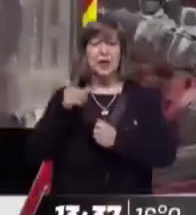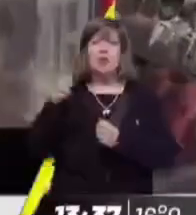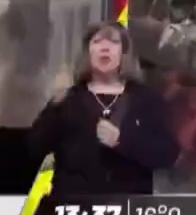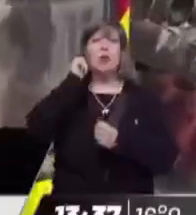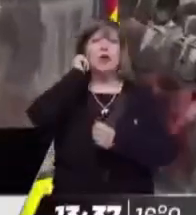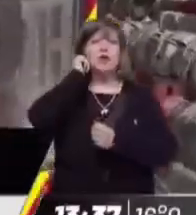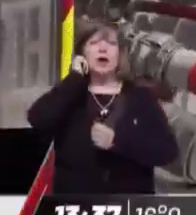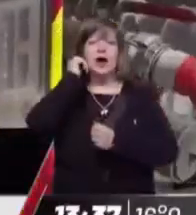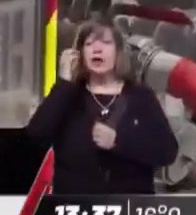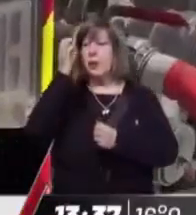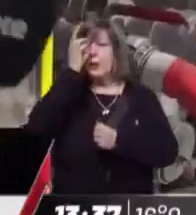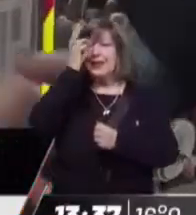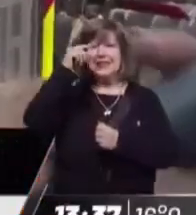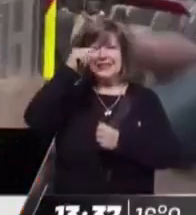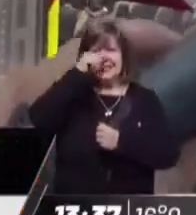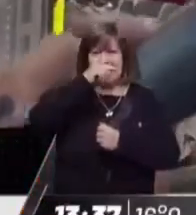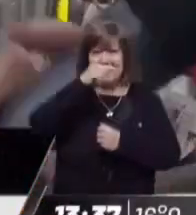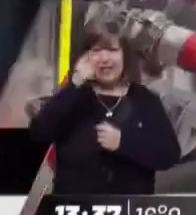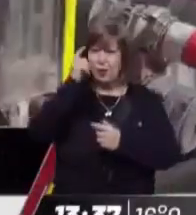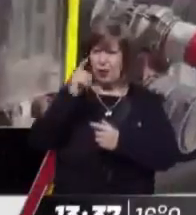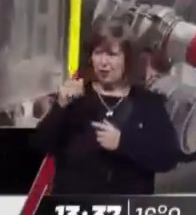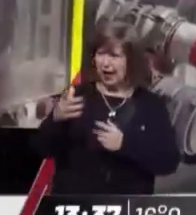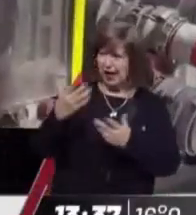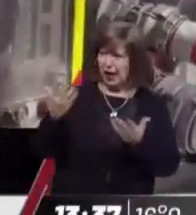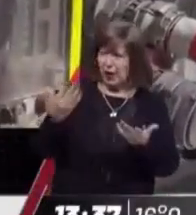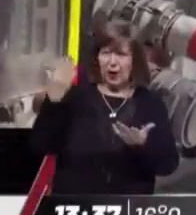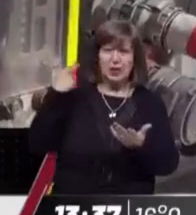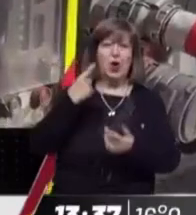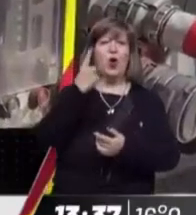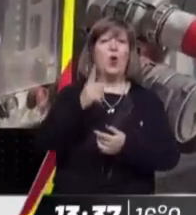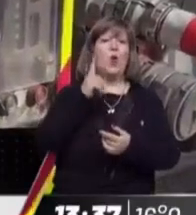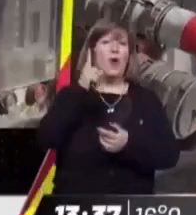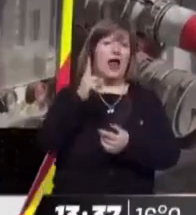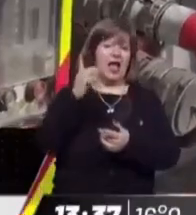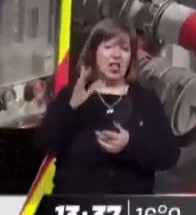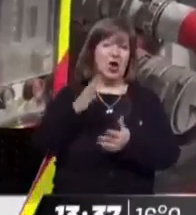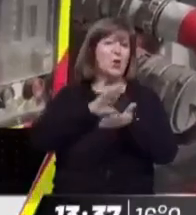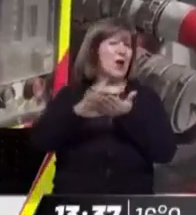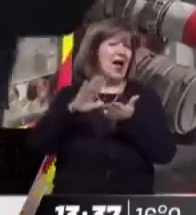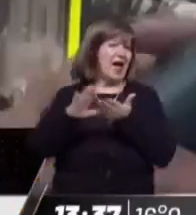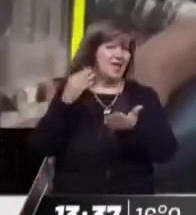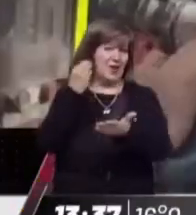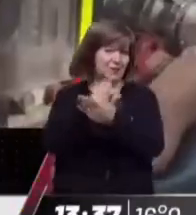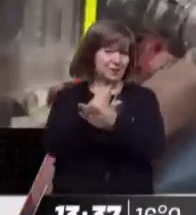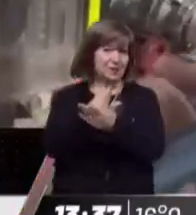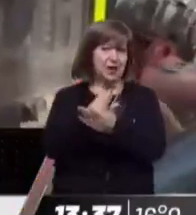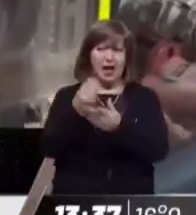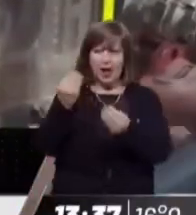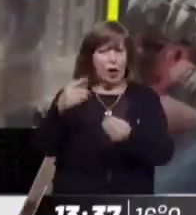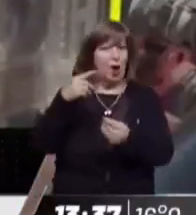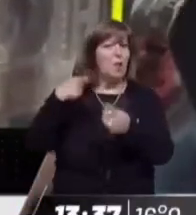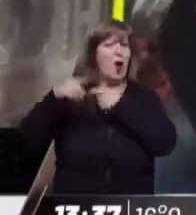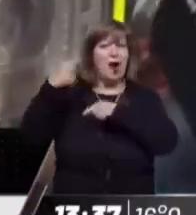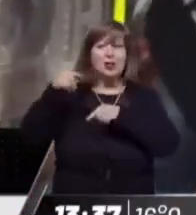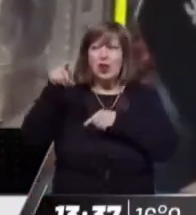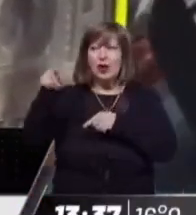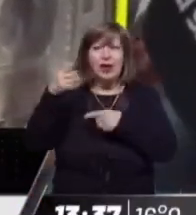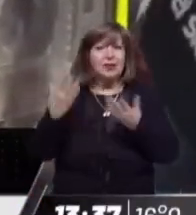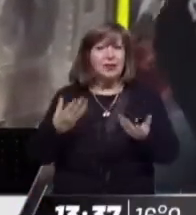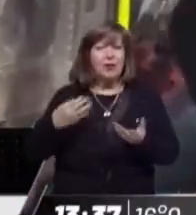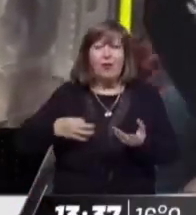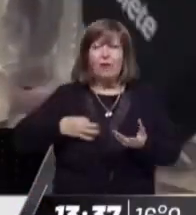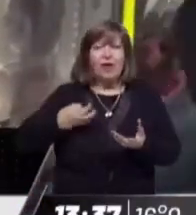tenés? 27. ¿Cuánto que sos bombera? Un año. Soy nuevita. ¿Cómo fue la historia de bombera? ¿Por qué